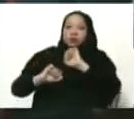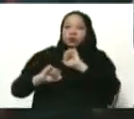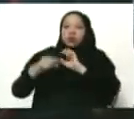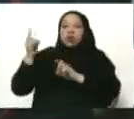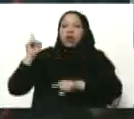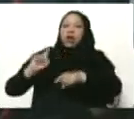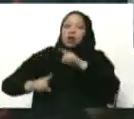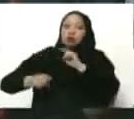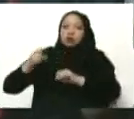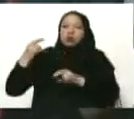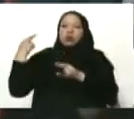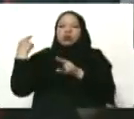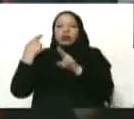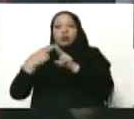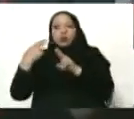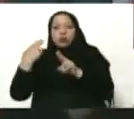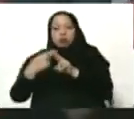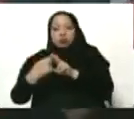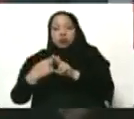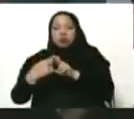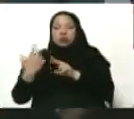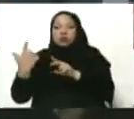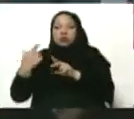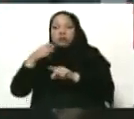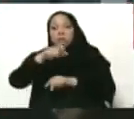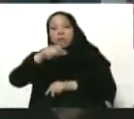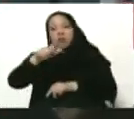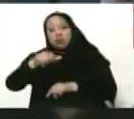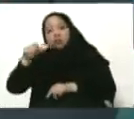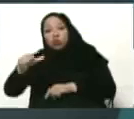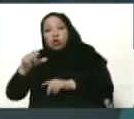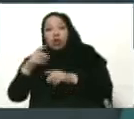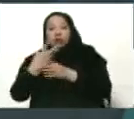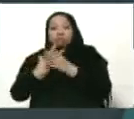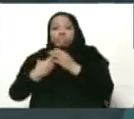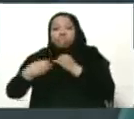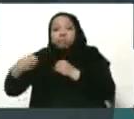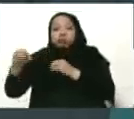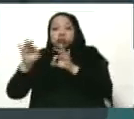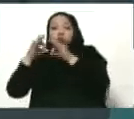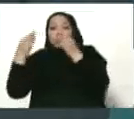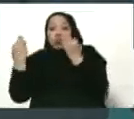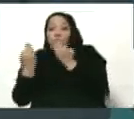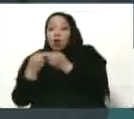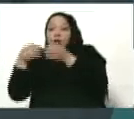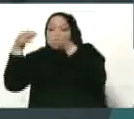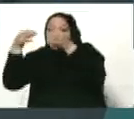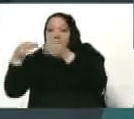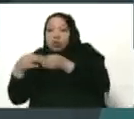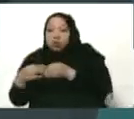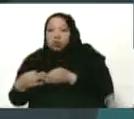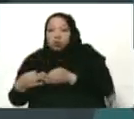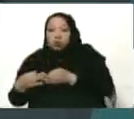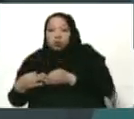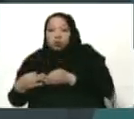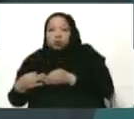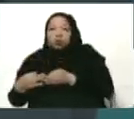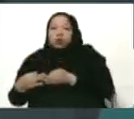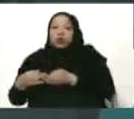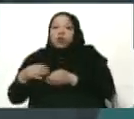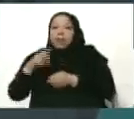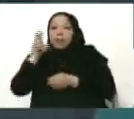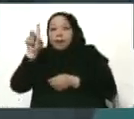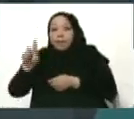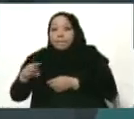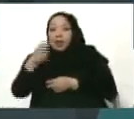alguno de los barrios, y por supuesto tomamos la decisión de sacarlo y tenerlo en un lugar seguro. Luego de eso está también el recorrido que se hace casa a casa.